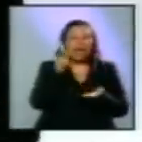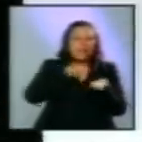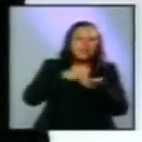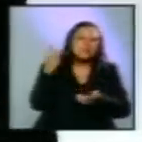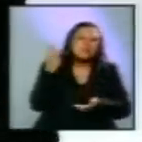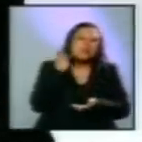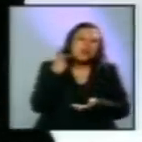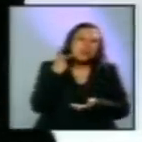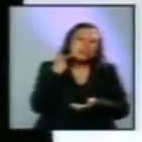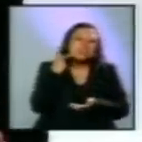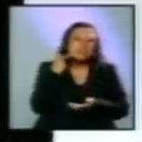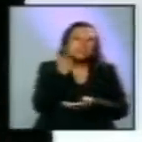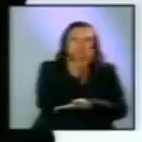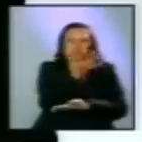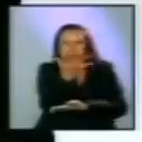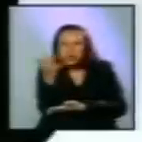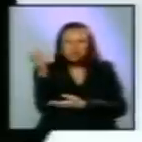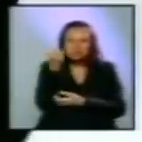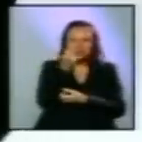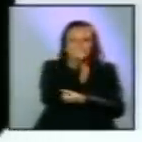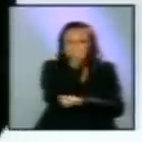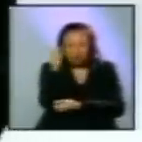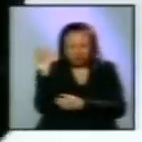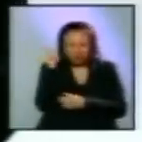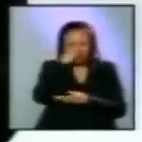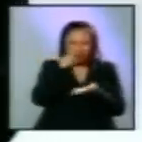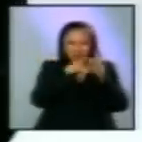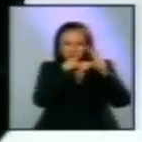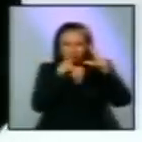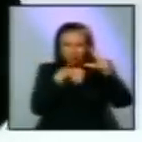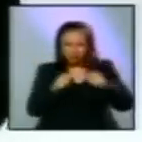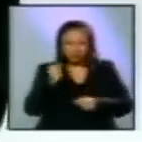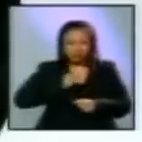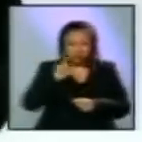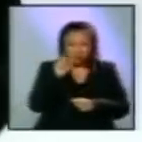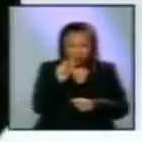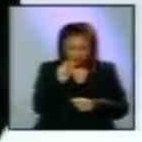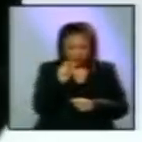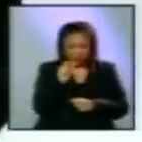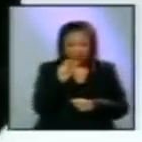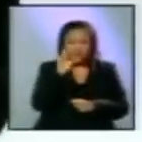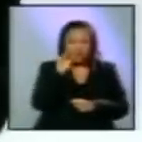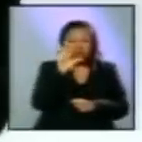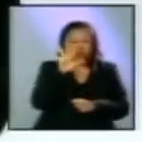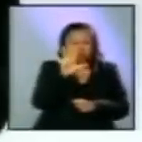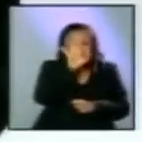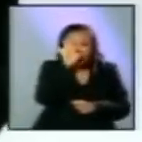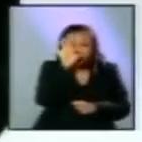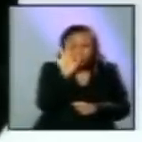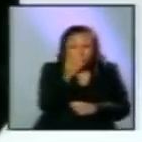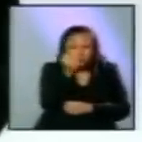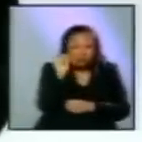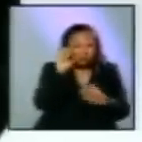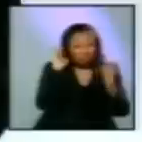destruyeron la mayor parte de los bosques y las selvas del país. Destruimos en el siglo XX el 95% de las selvas